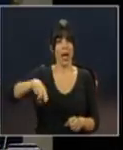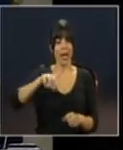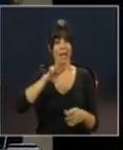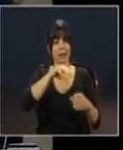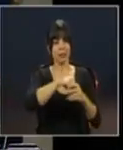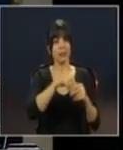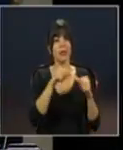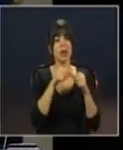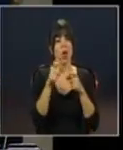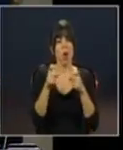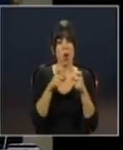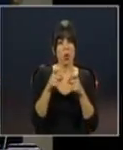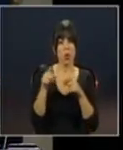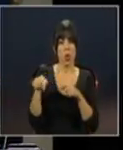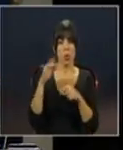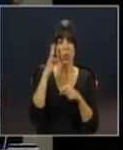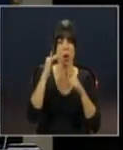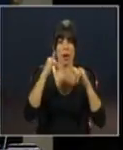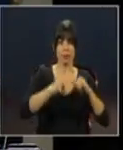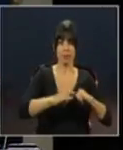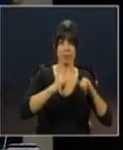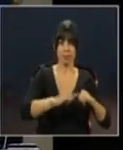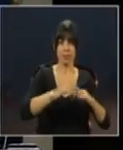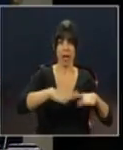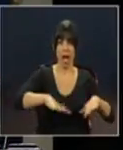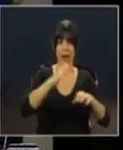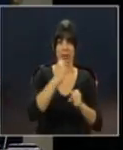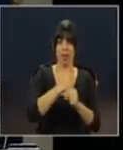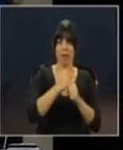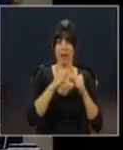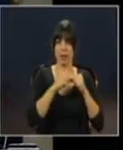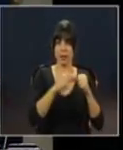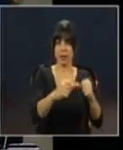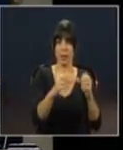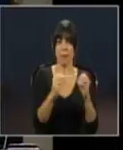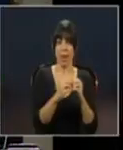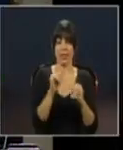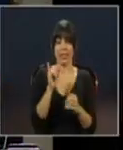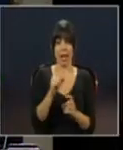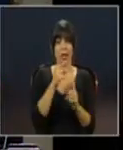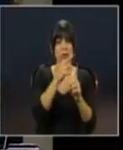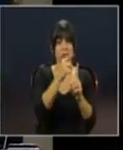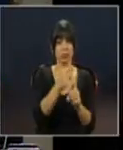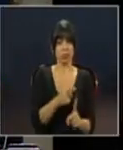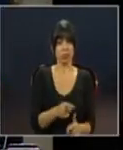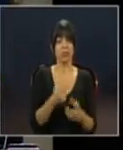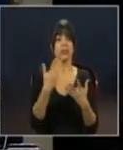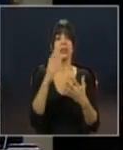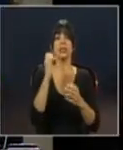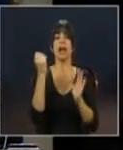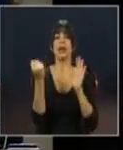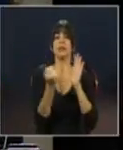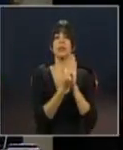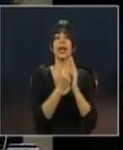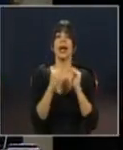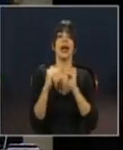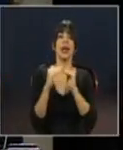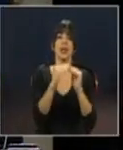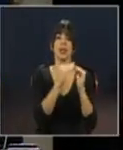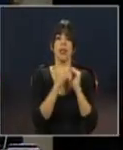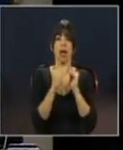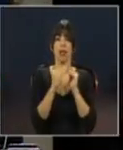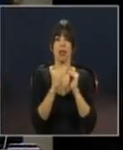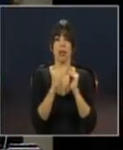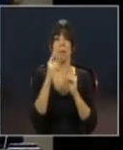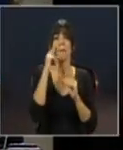control y permanencia de estas en sus espacios laborales. Con ese propósito, Hemos creado el sello de equidad de manera